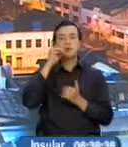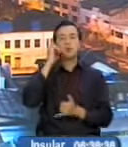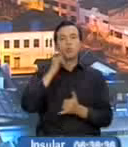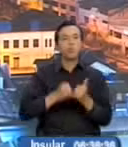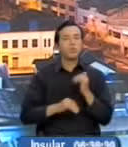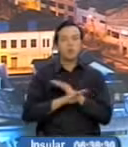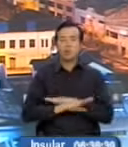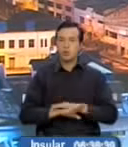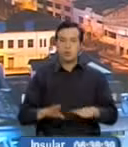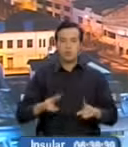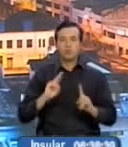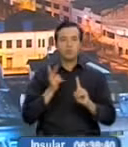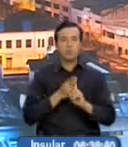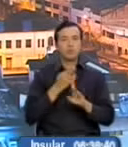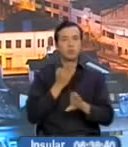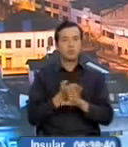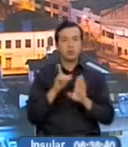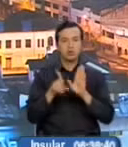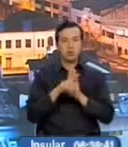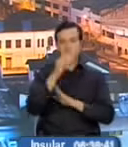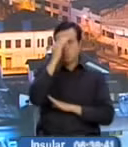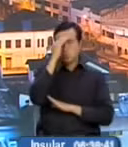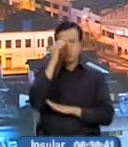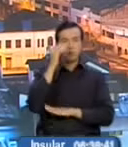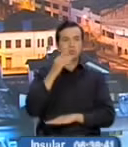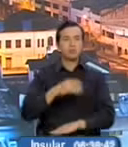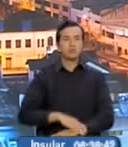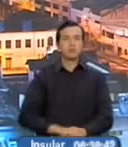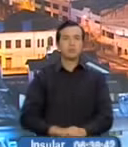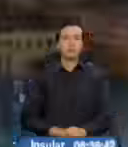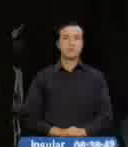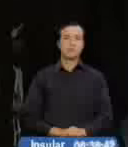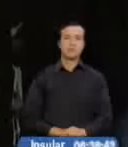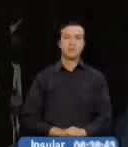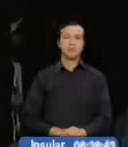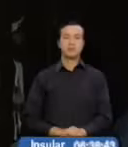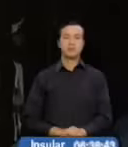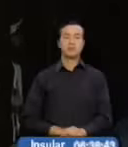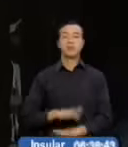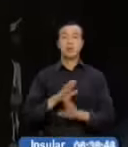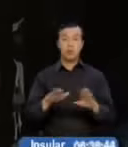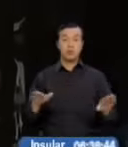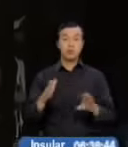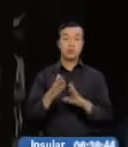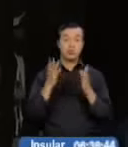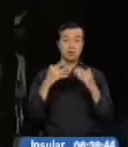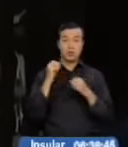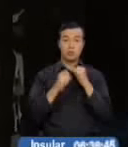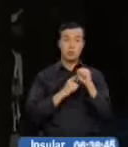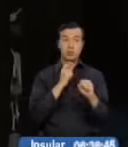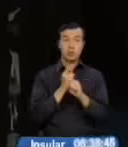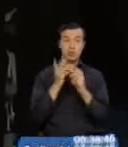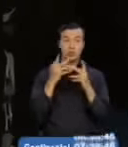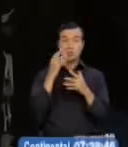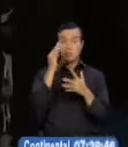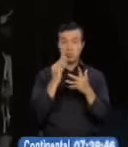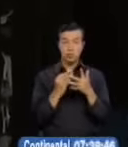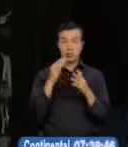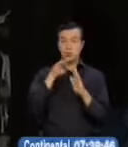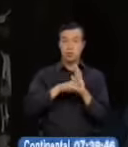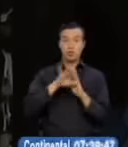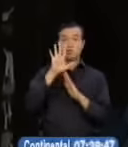remediales, la segunda oportunidad que plantea la Ley de Educación Intercultural. Los alumnos que al concluir el año lectivo obtuvieron un promedio